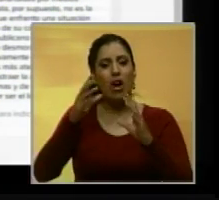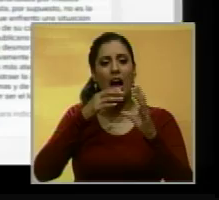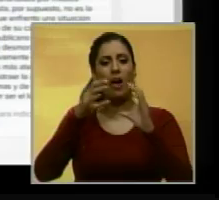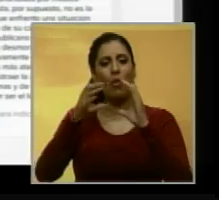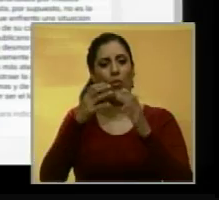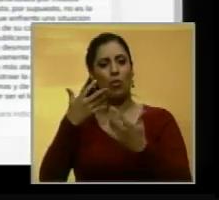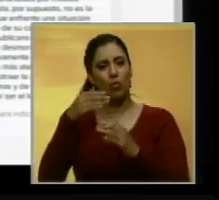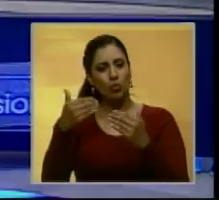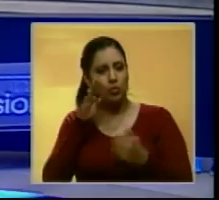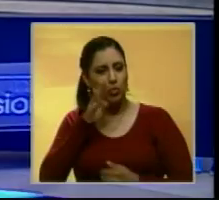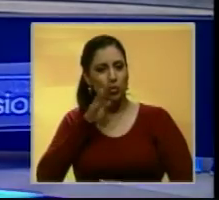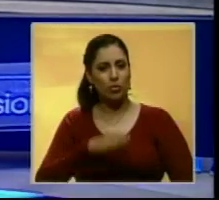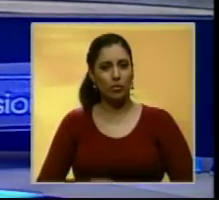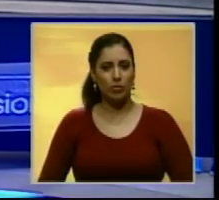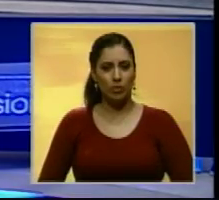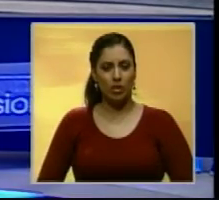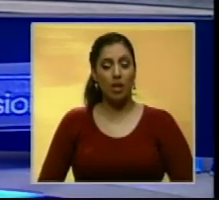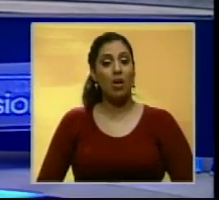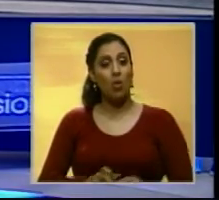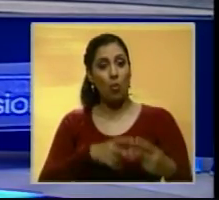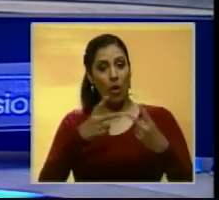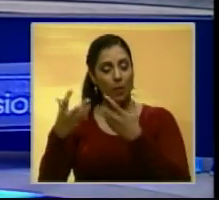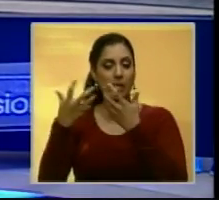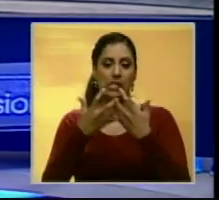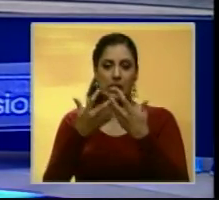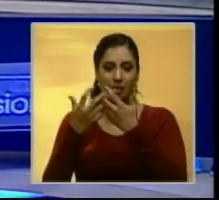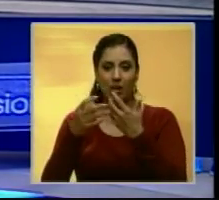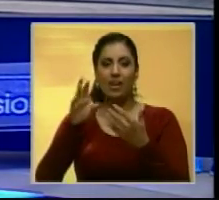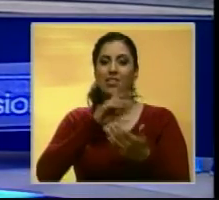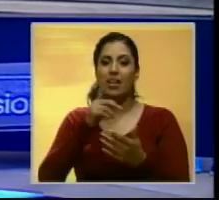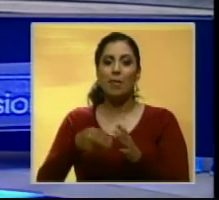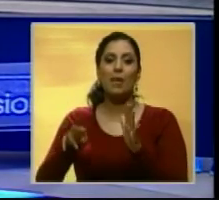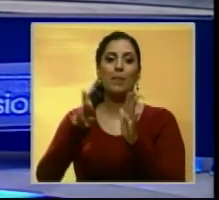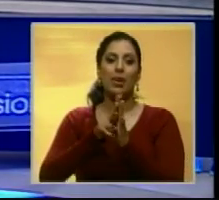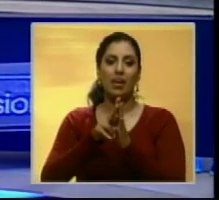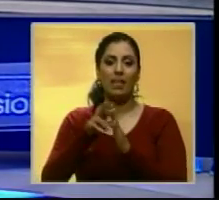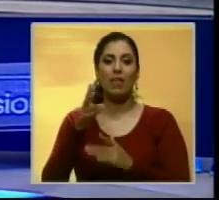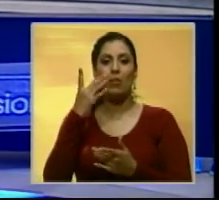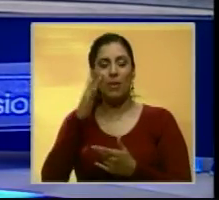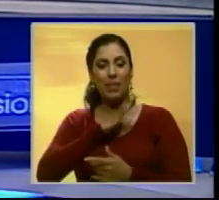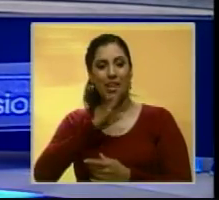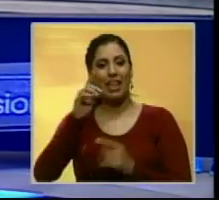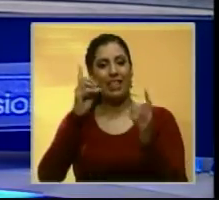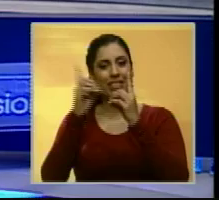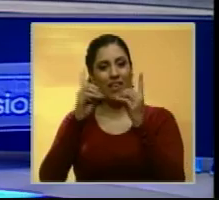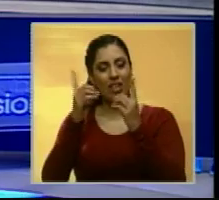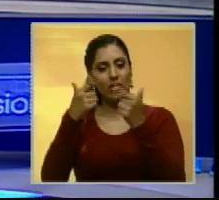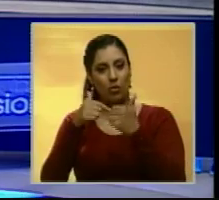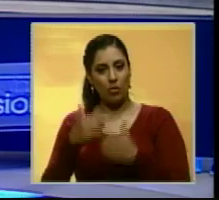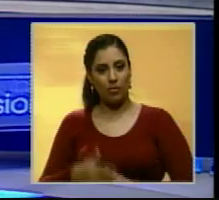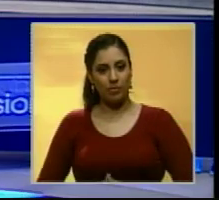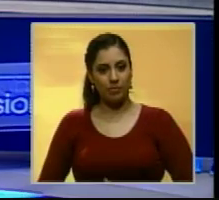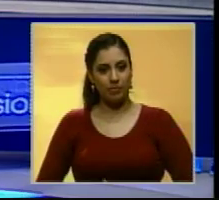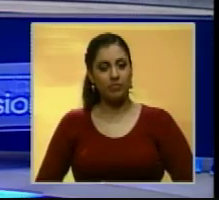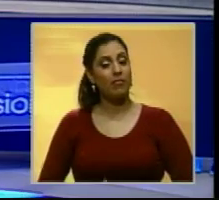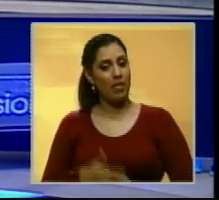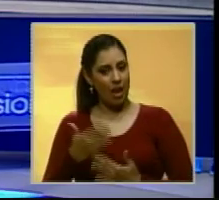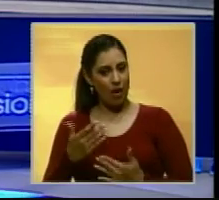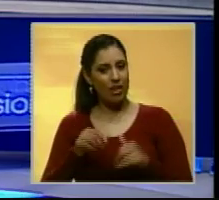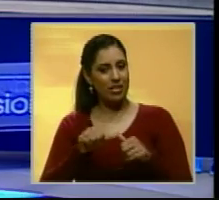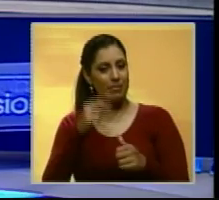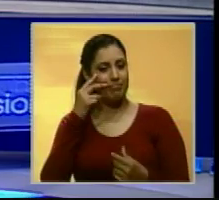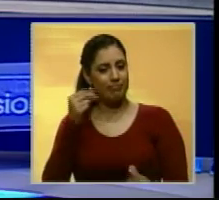medios amarillistas. Este nuevo enfrentamiento se avisora más cruento que el surgido tras el debate Trump-Clinton. Vamos a